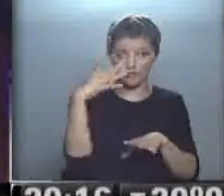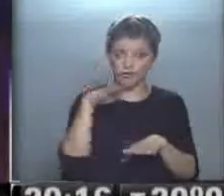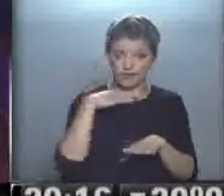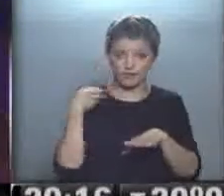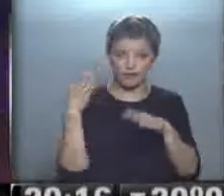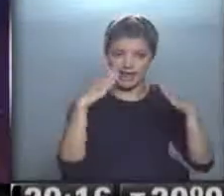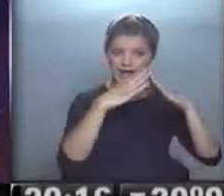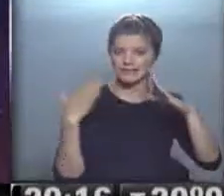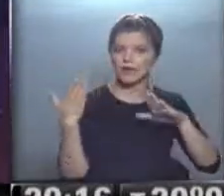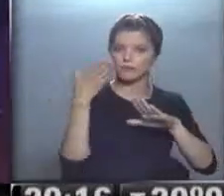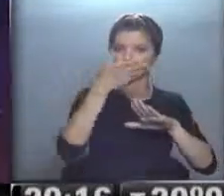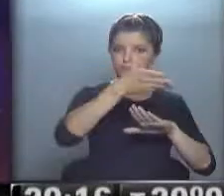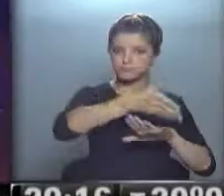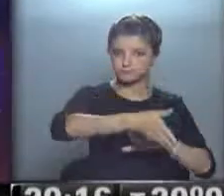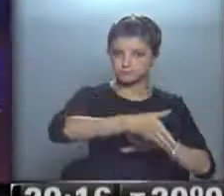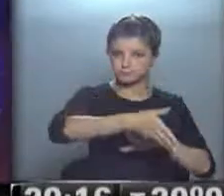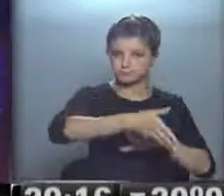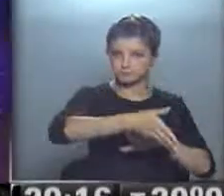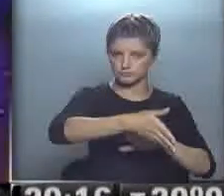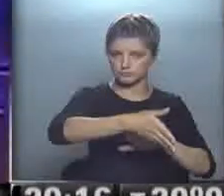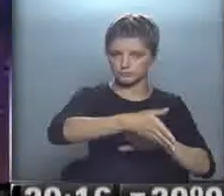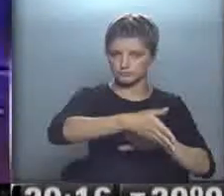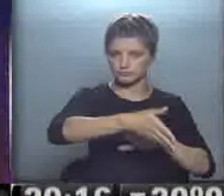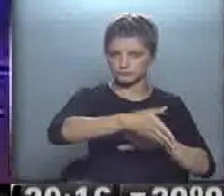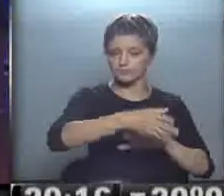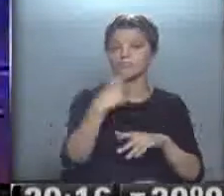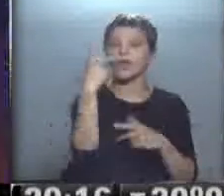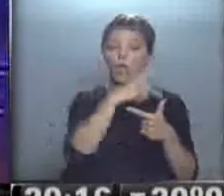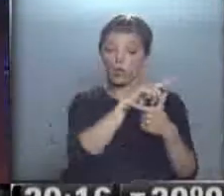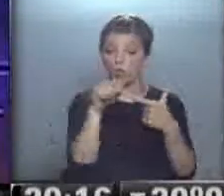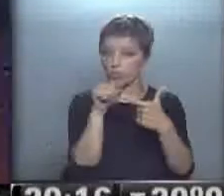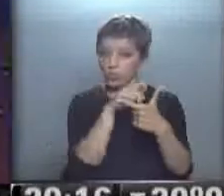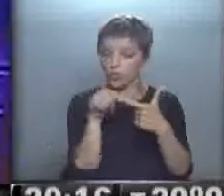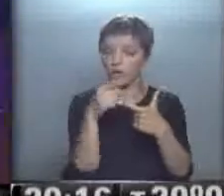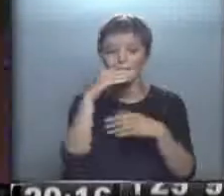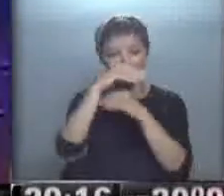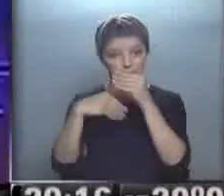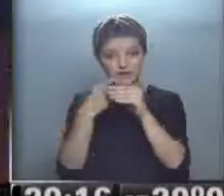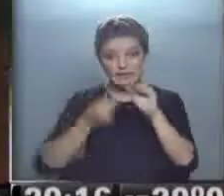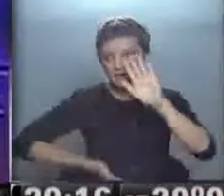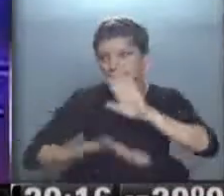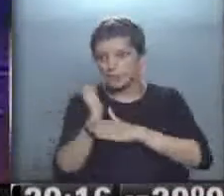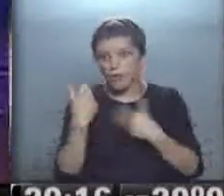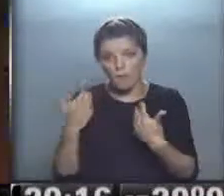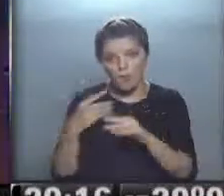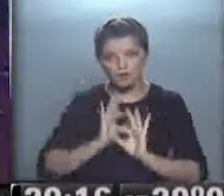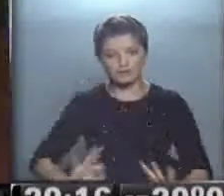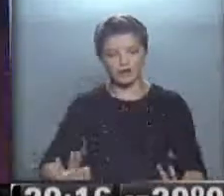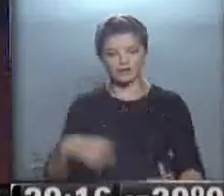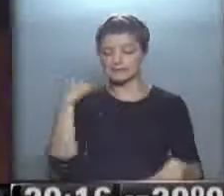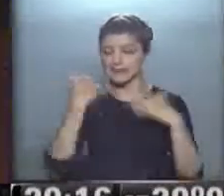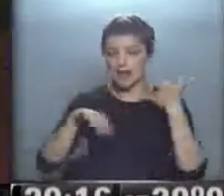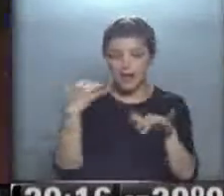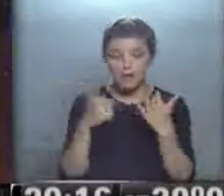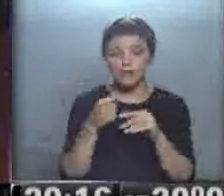ingresaron a esta vivienda. 2 de los integrantes de la familia pudieron escapar cuando los